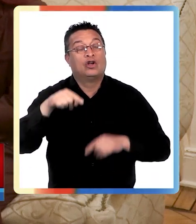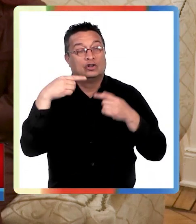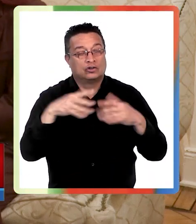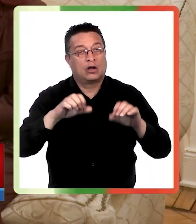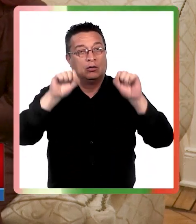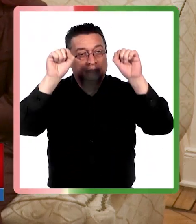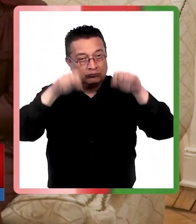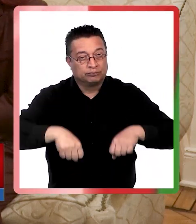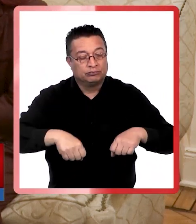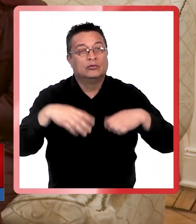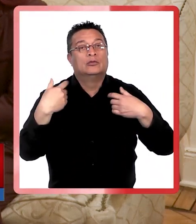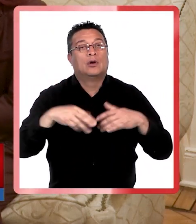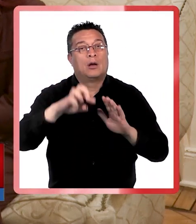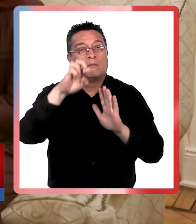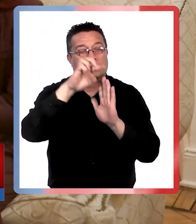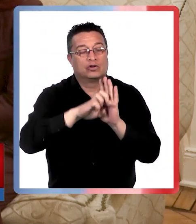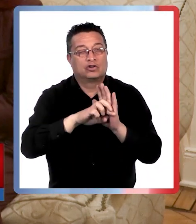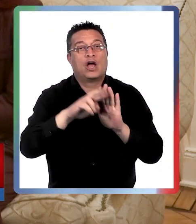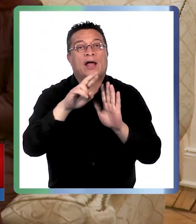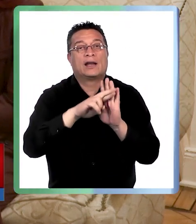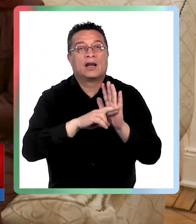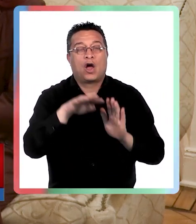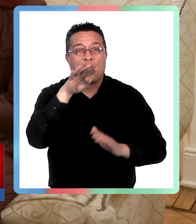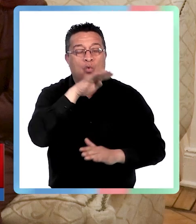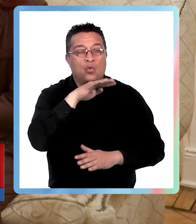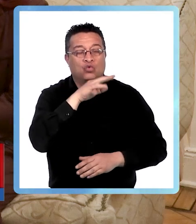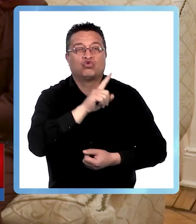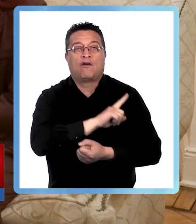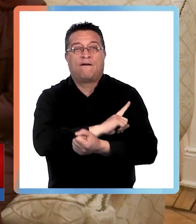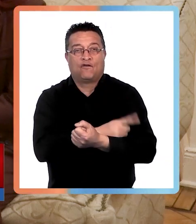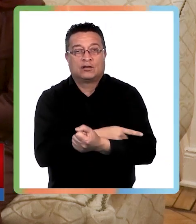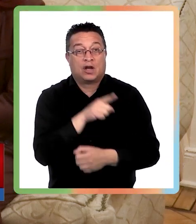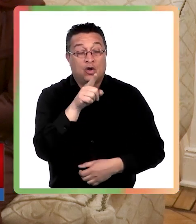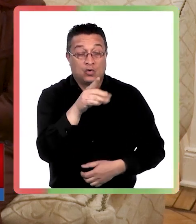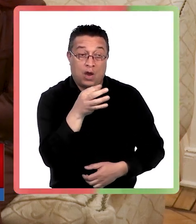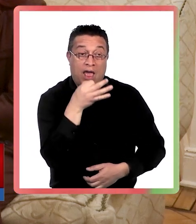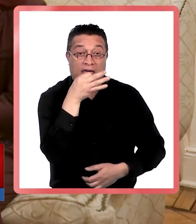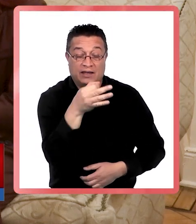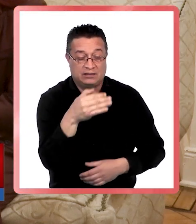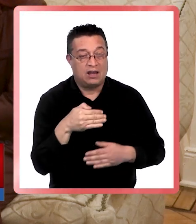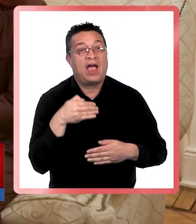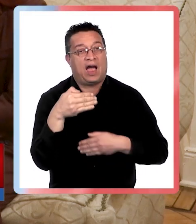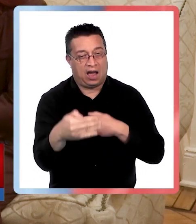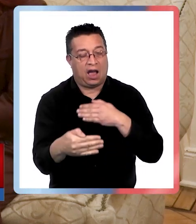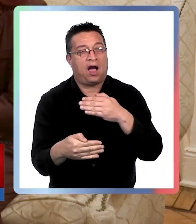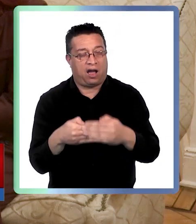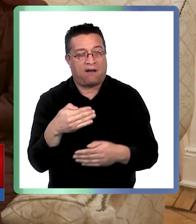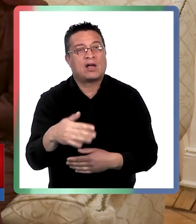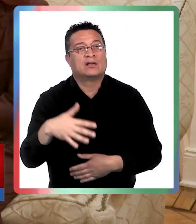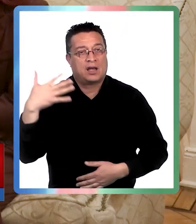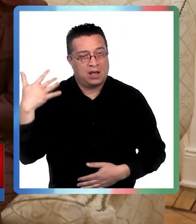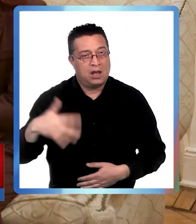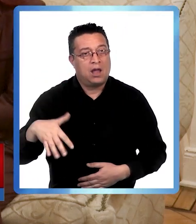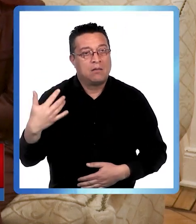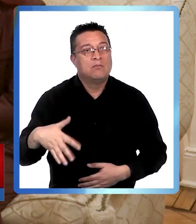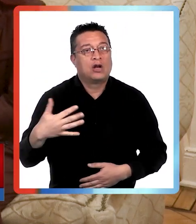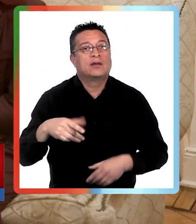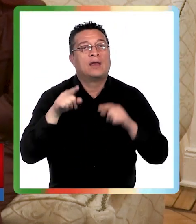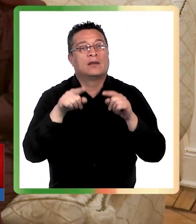general el proyecto de reglas del uso de la fuerza. Usted dijo que se trata de un avance